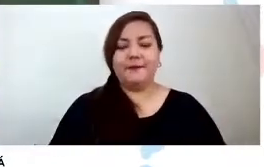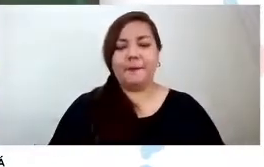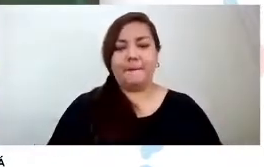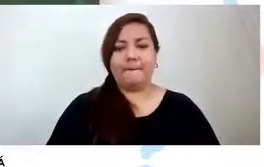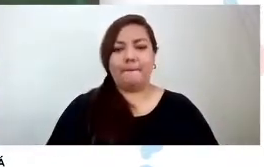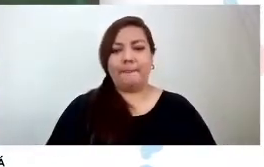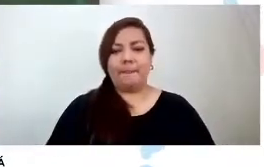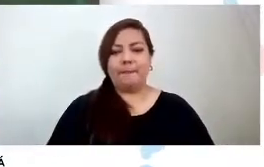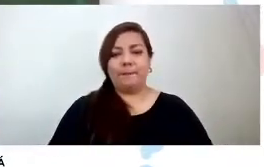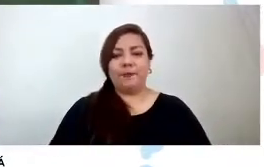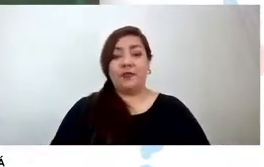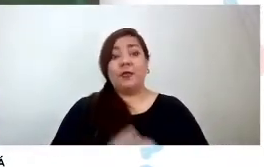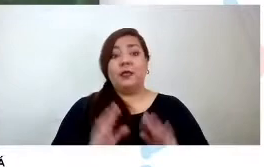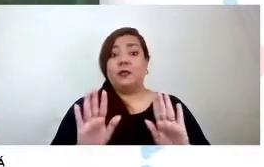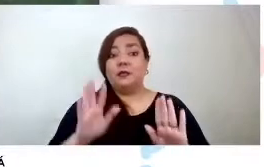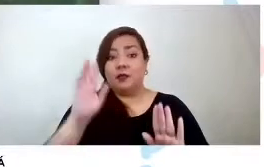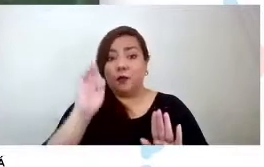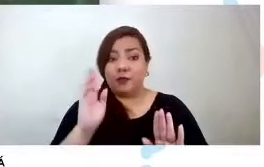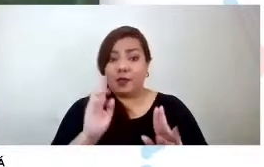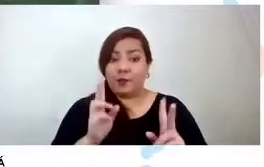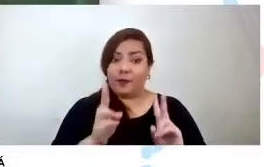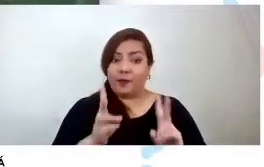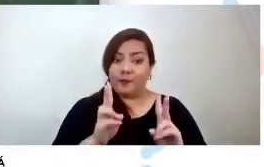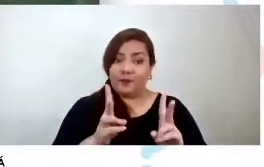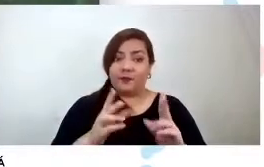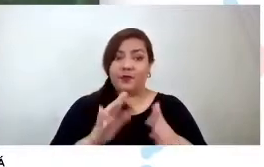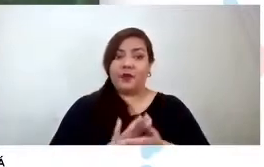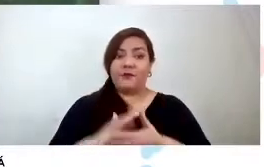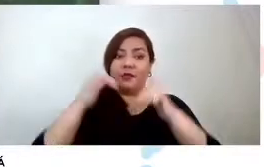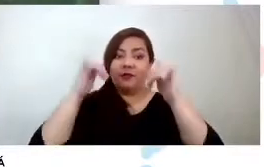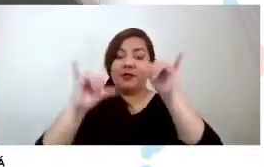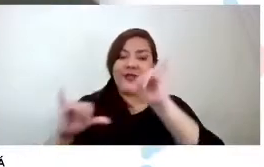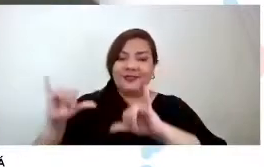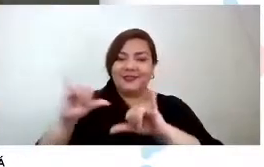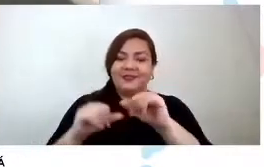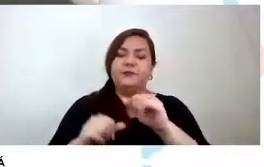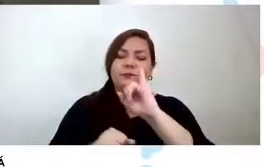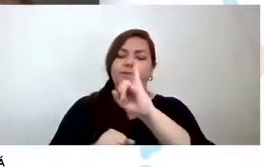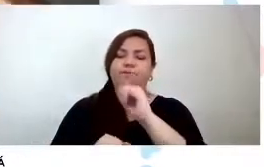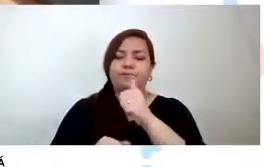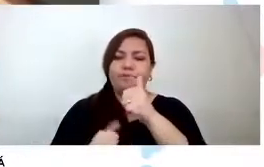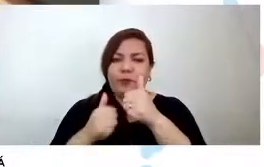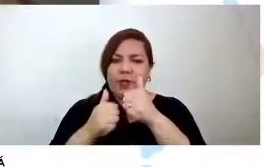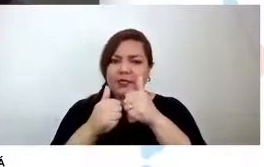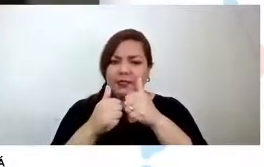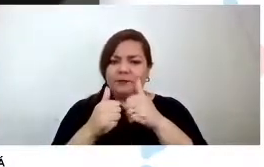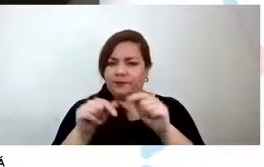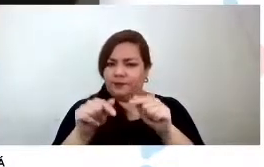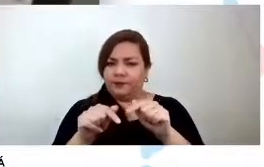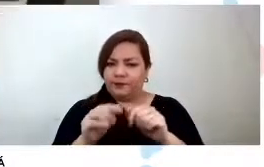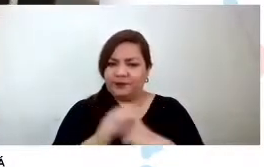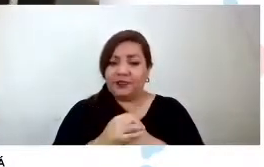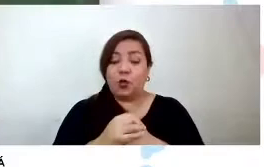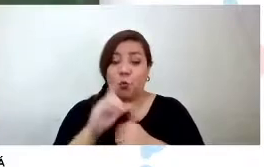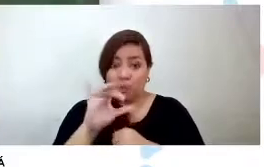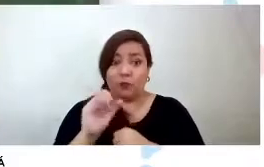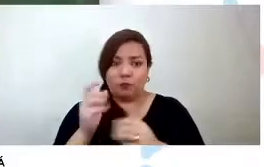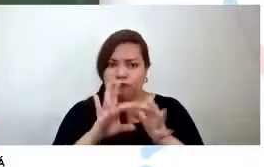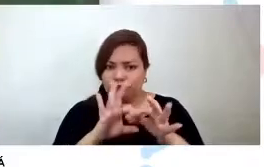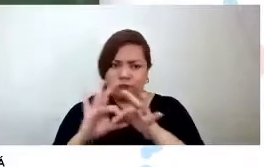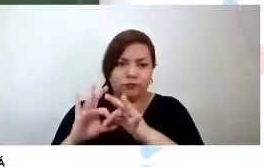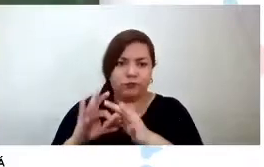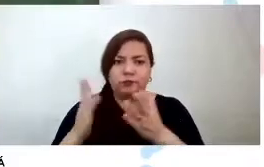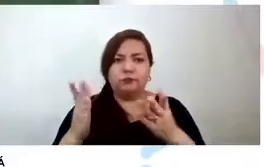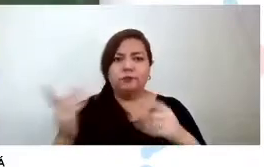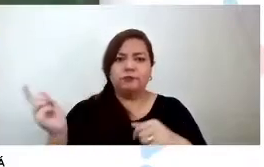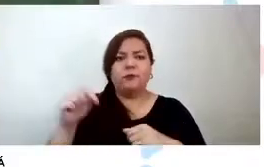volvemos, entonces estamos en vivo en el Festival de la Ciencia. Ahí está. Ahí, algunos problemas de conexión, pero volvemos. Luis, continúe,